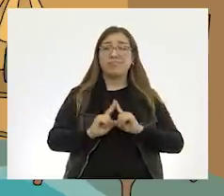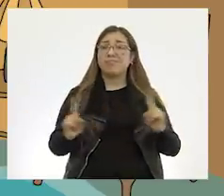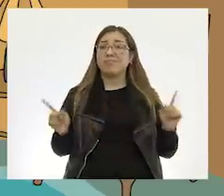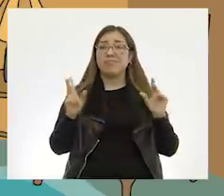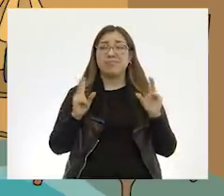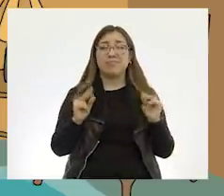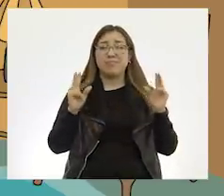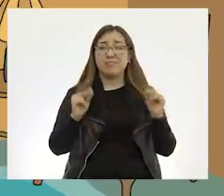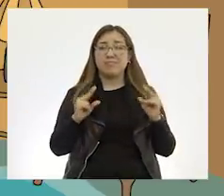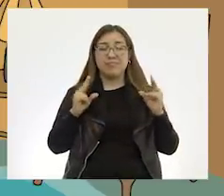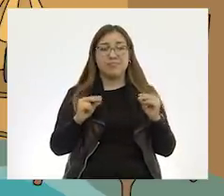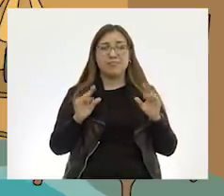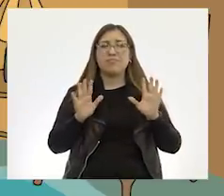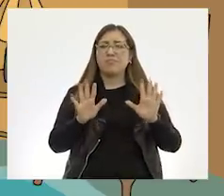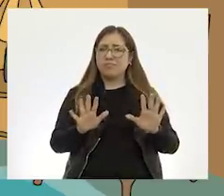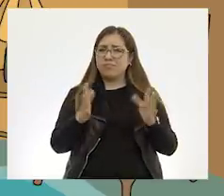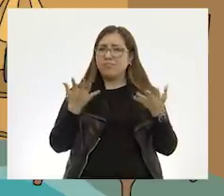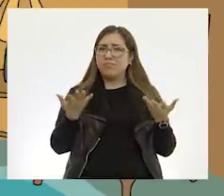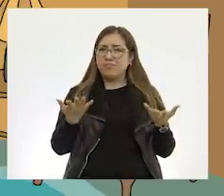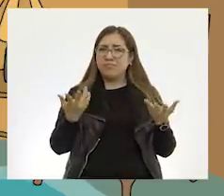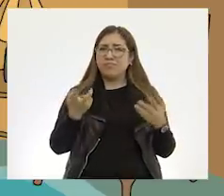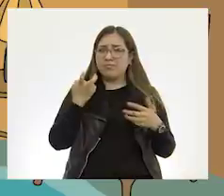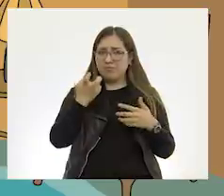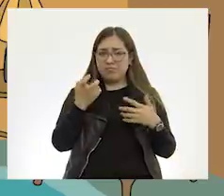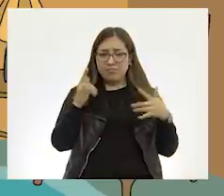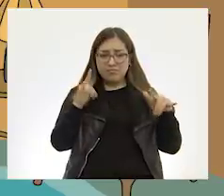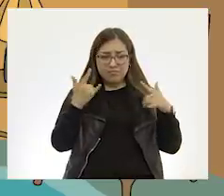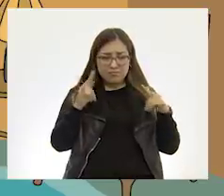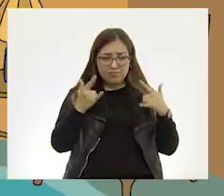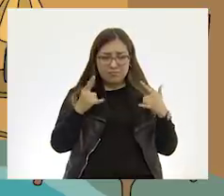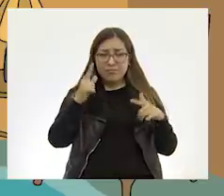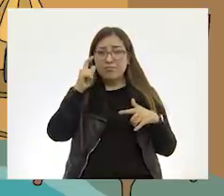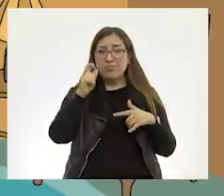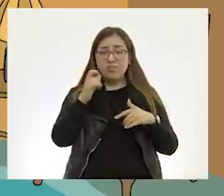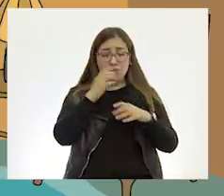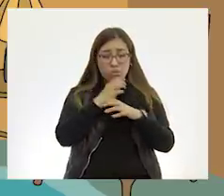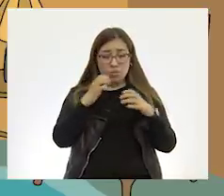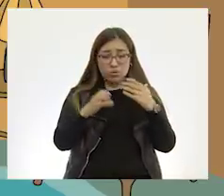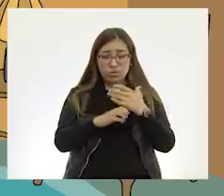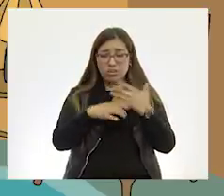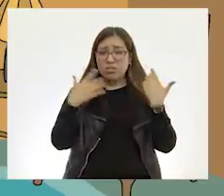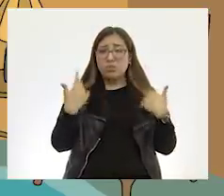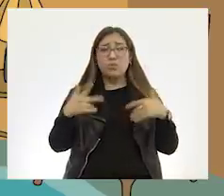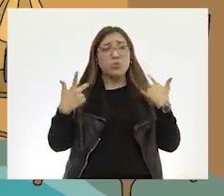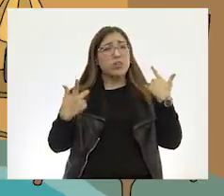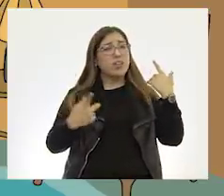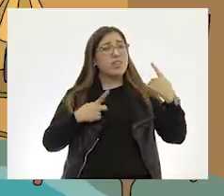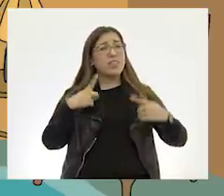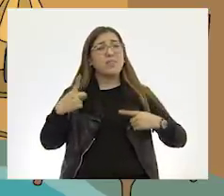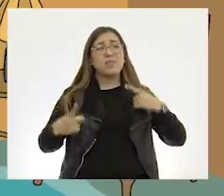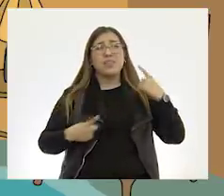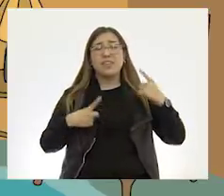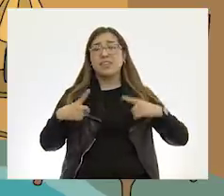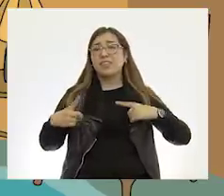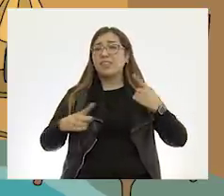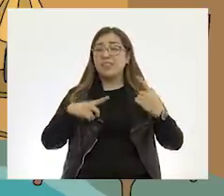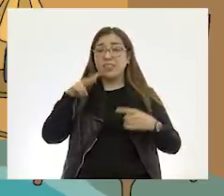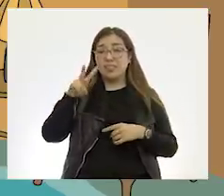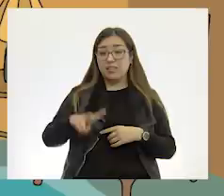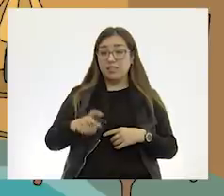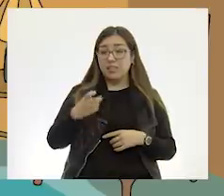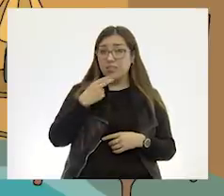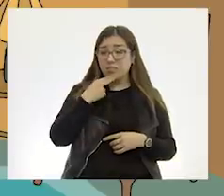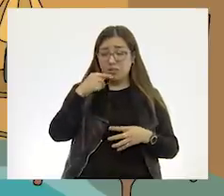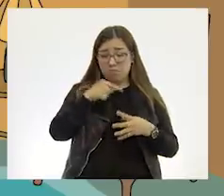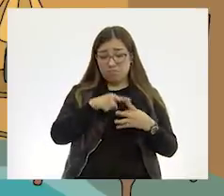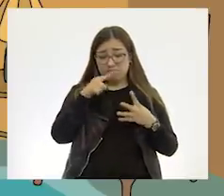no. Pues son objetos animados que son divertidísimos y que sirven de múltiples